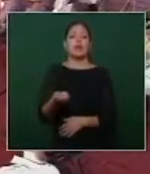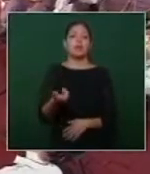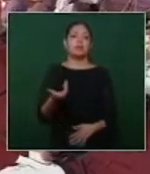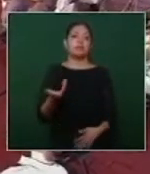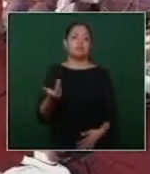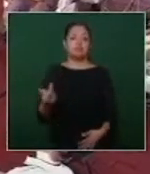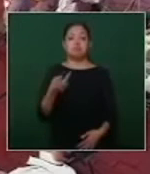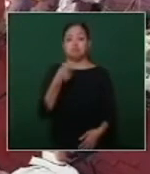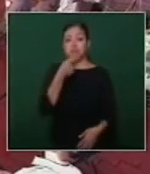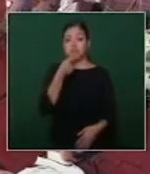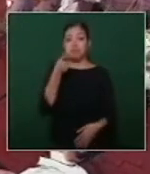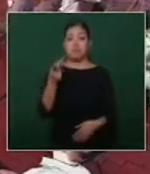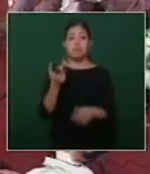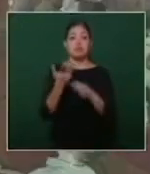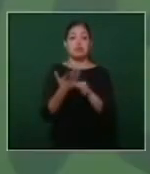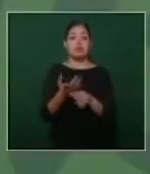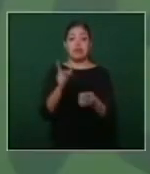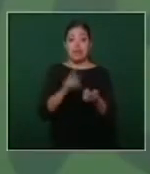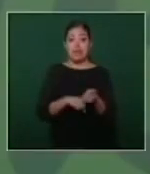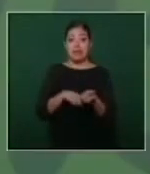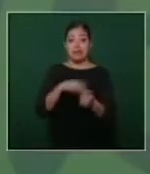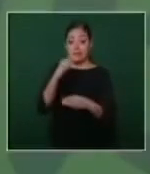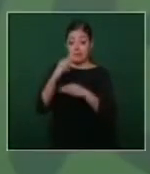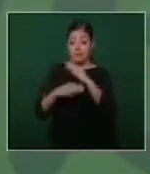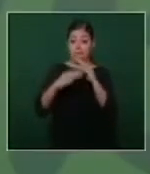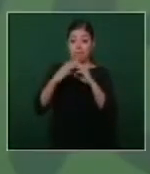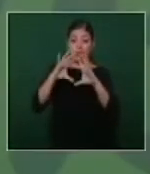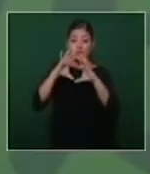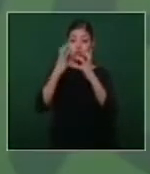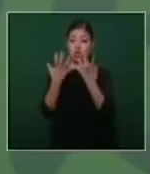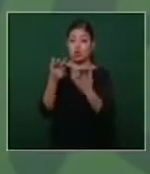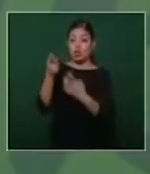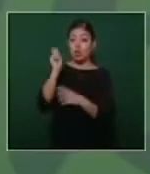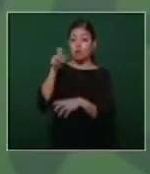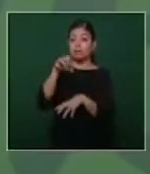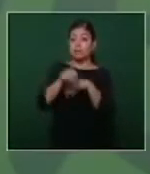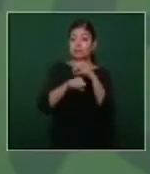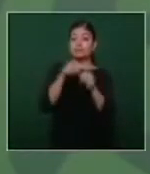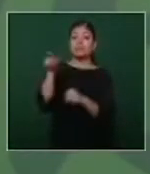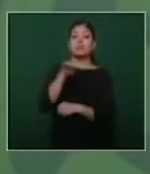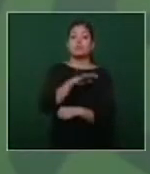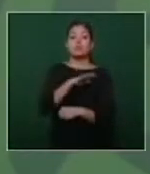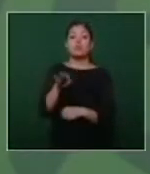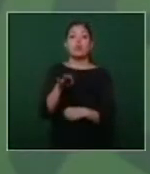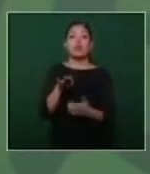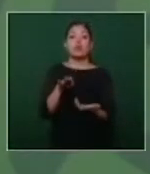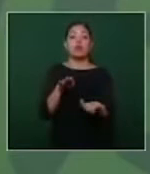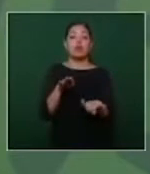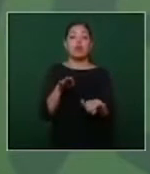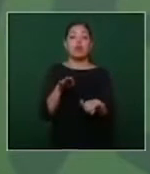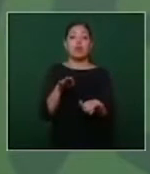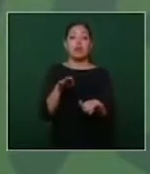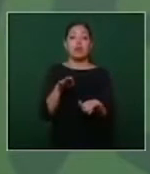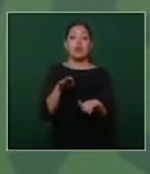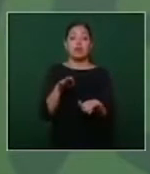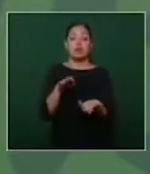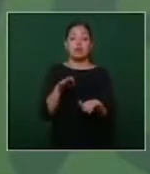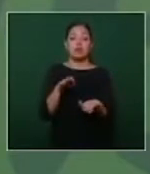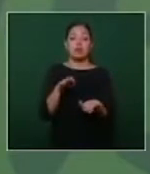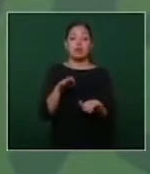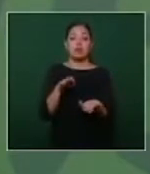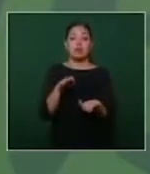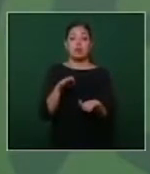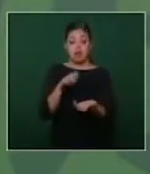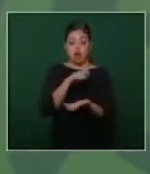de Europa. Andrés Manuel López Obrador también confía en que la situación económica va a mejorar